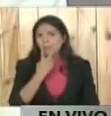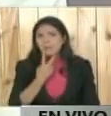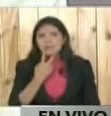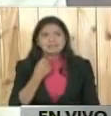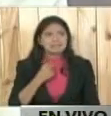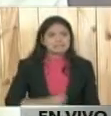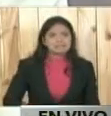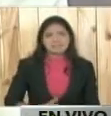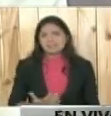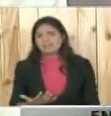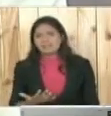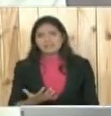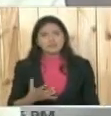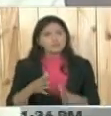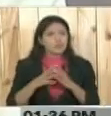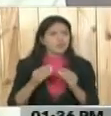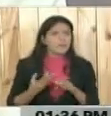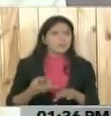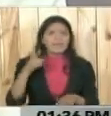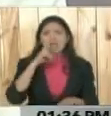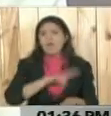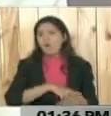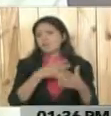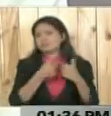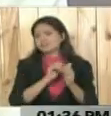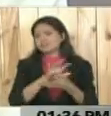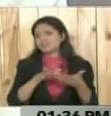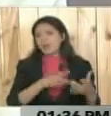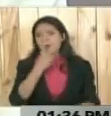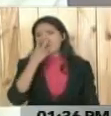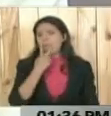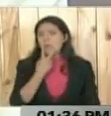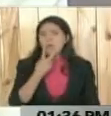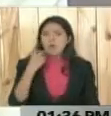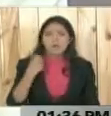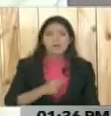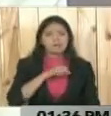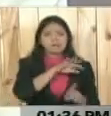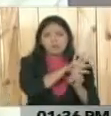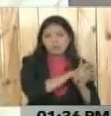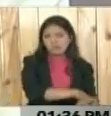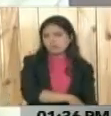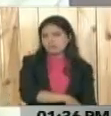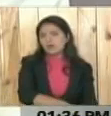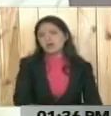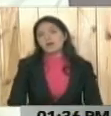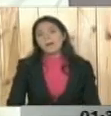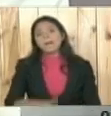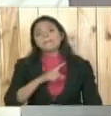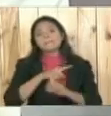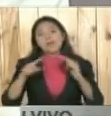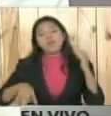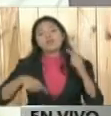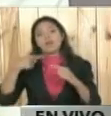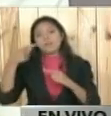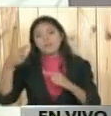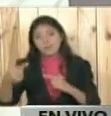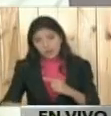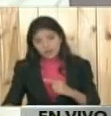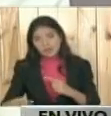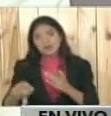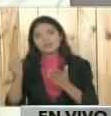pobreza, la peor de las violencias, que es la pobreza, que es la miseria, la exclusión. Y luego vino